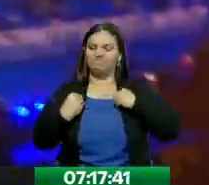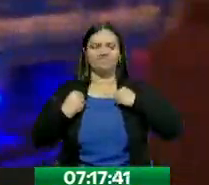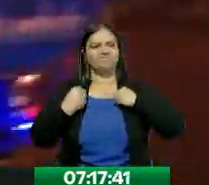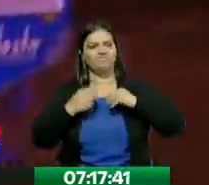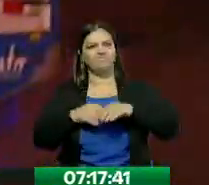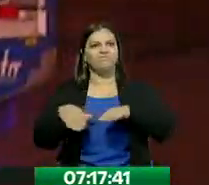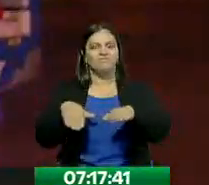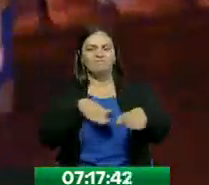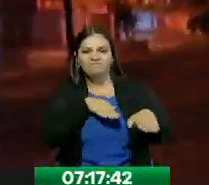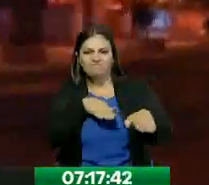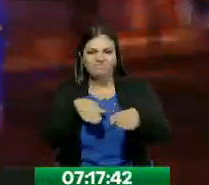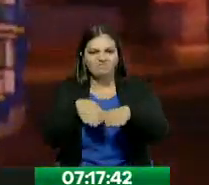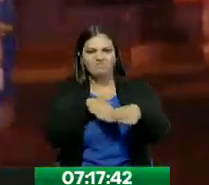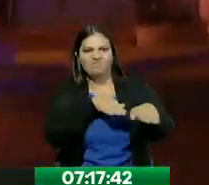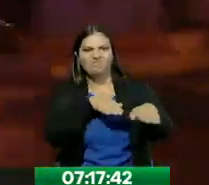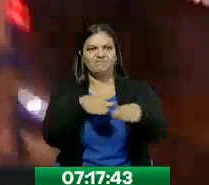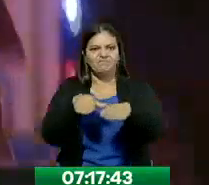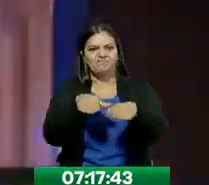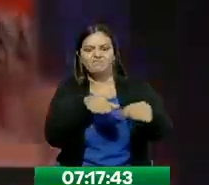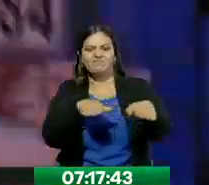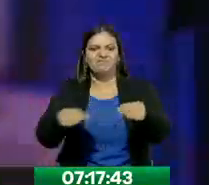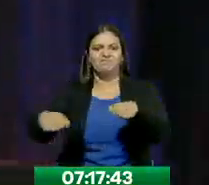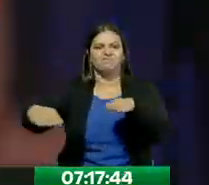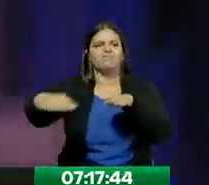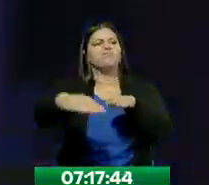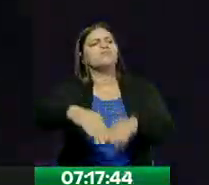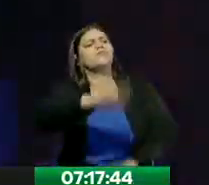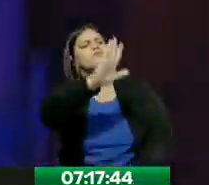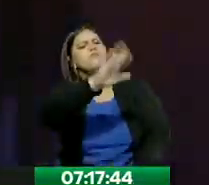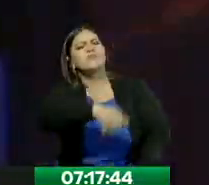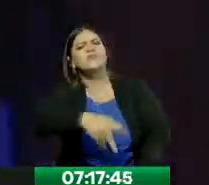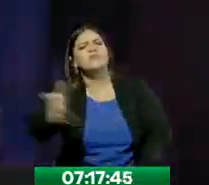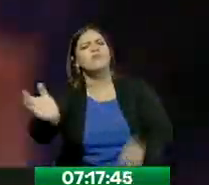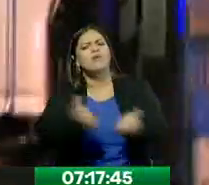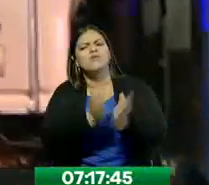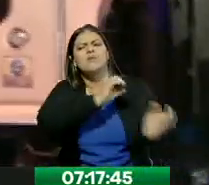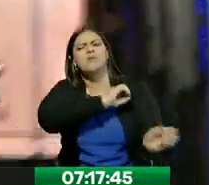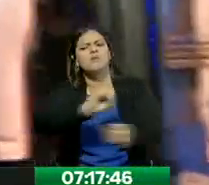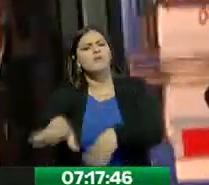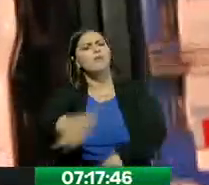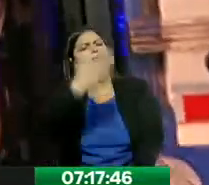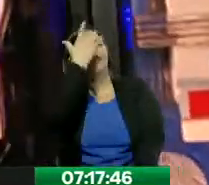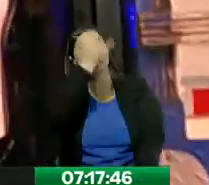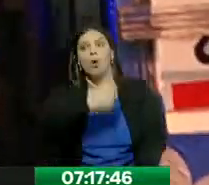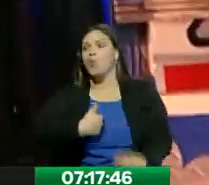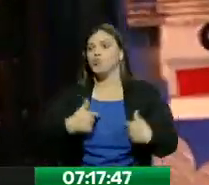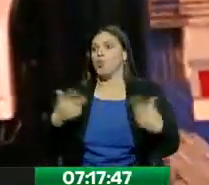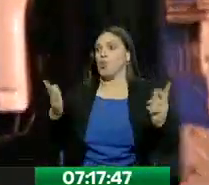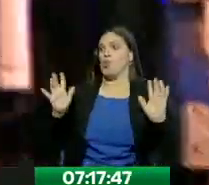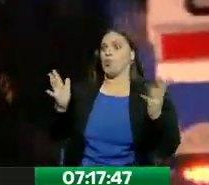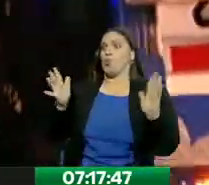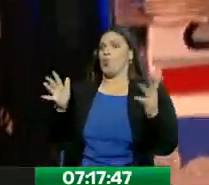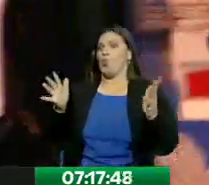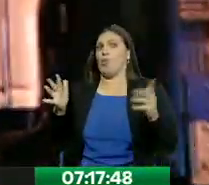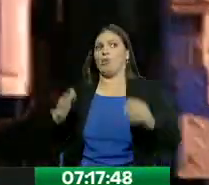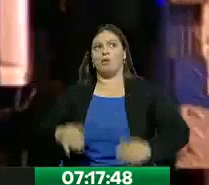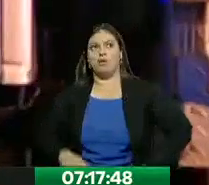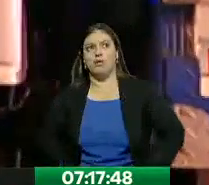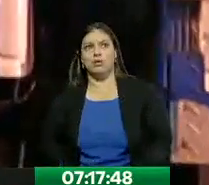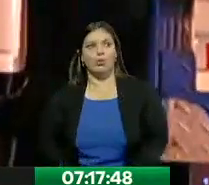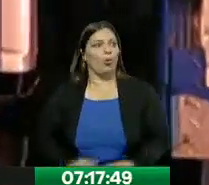Al darles alcance, el conductor negó su participación en el hecho. ¿Por qué arroja basura en la vía pública, amigo?